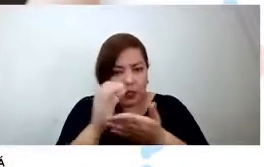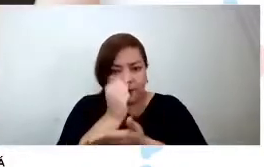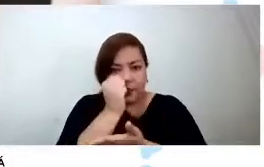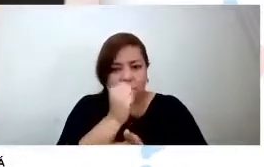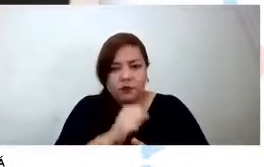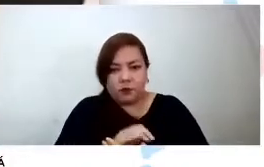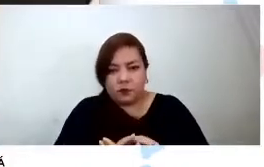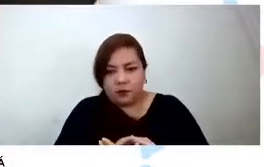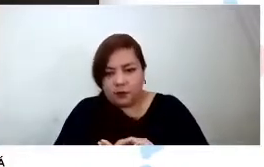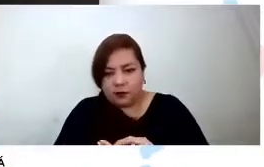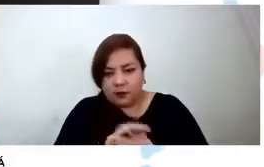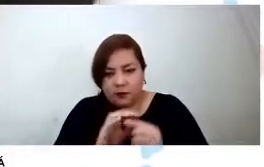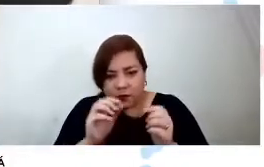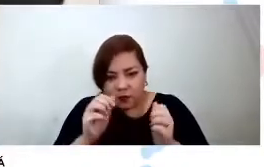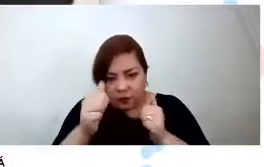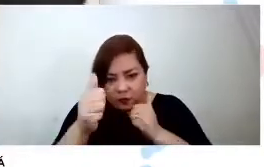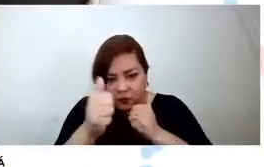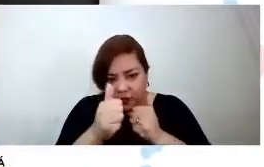Lo voy a acercar un poquito.